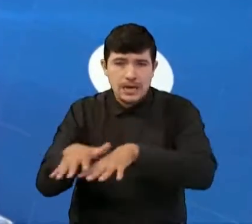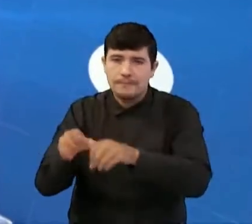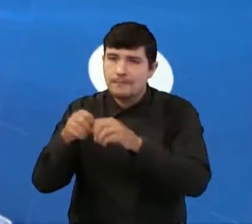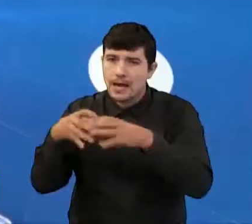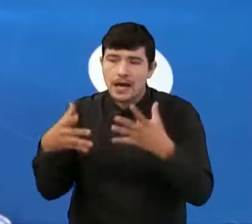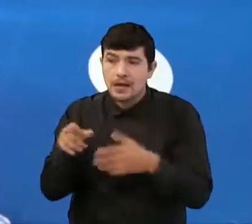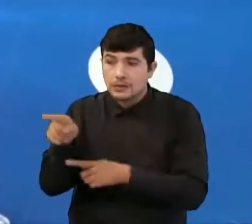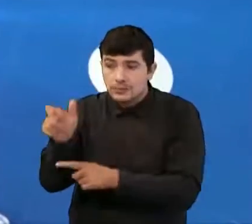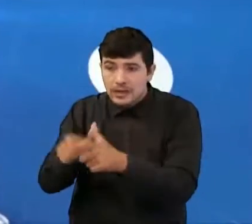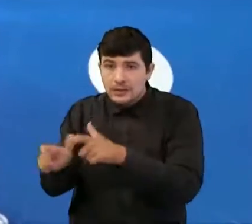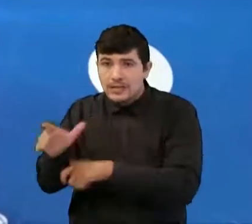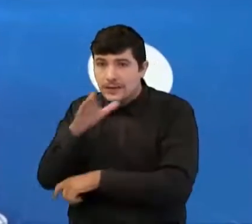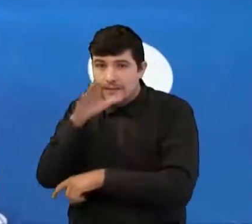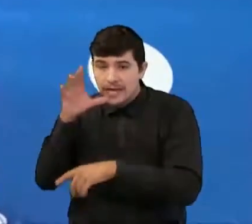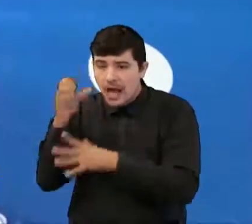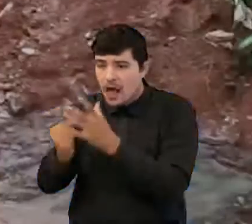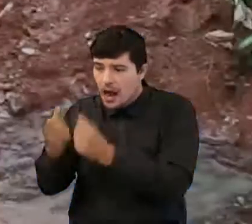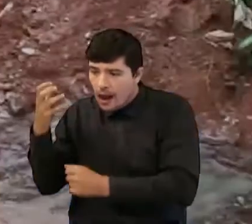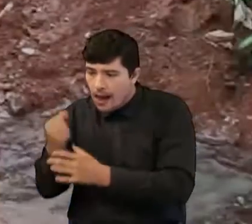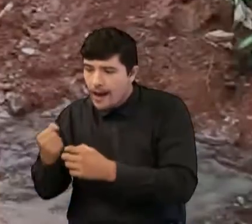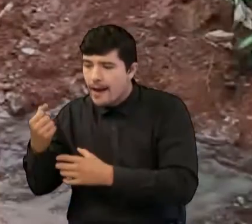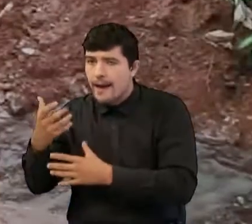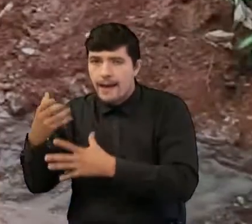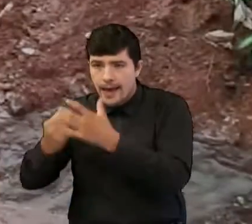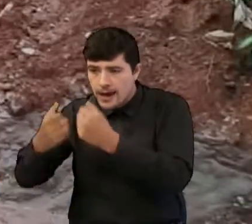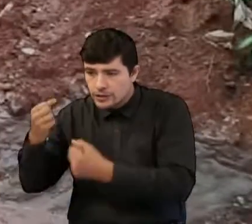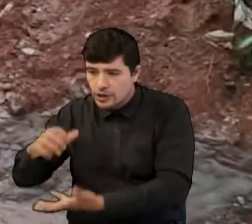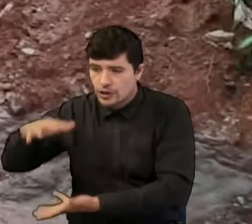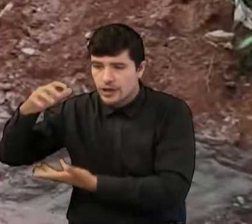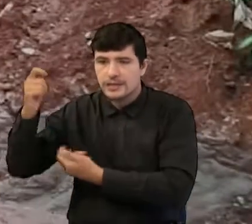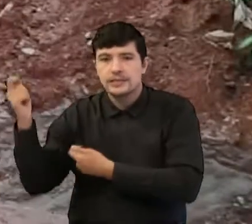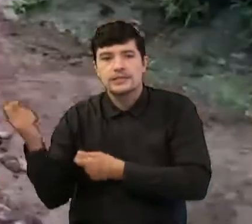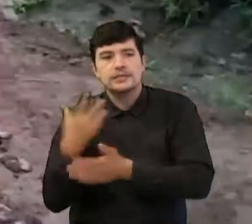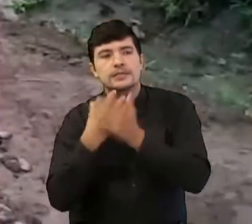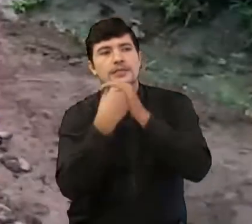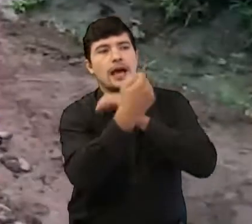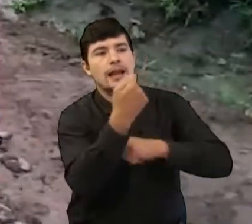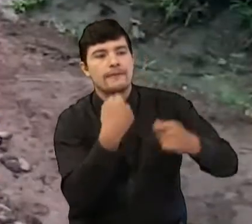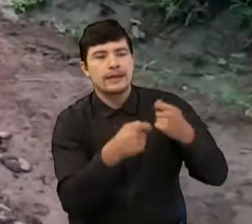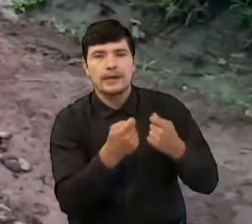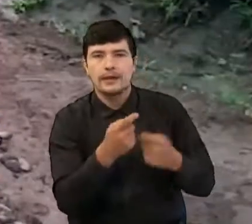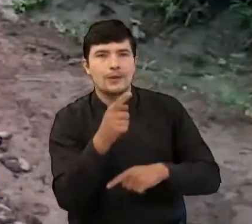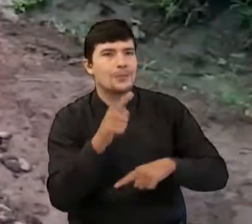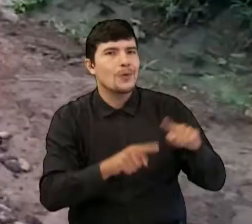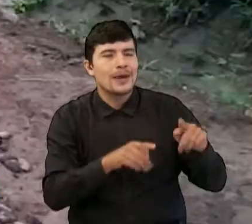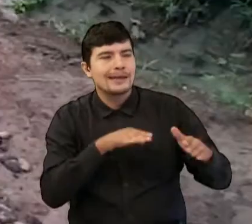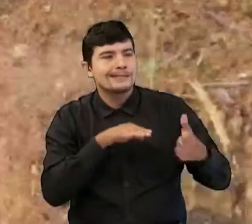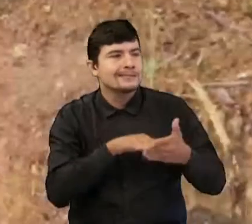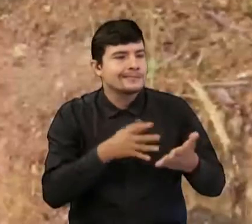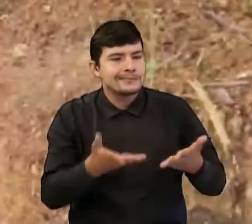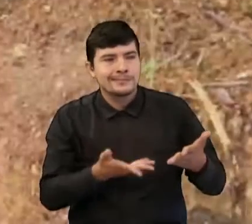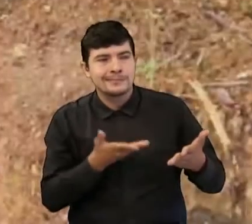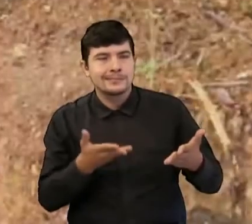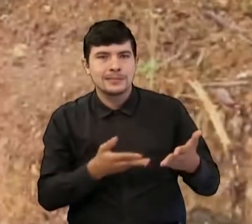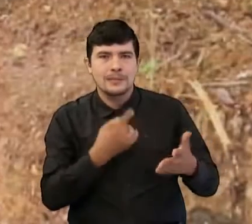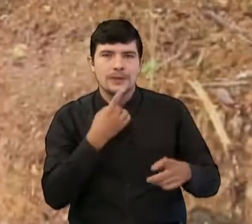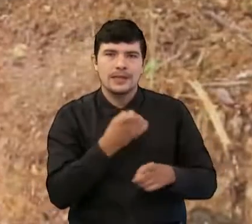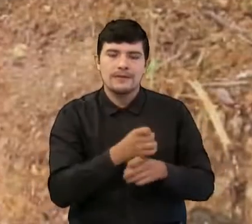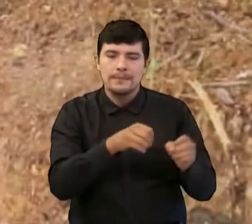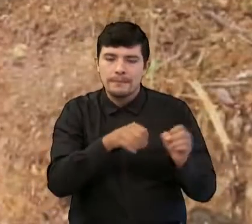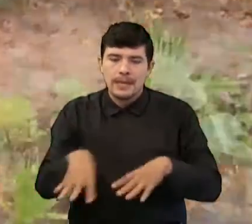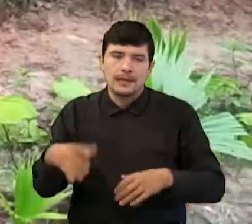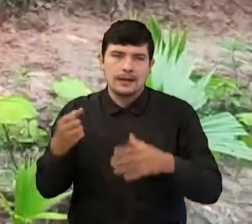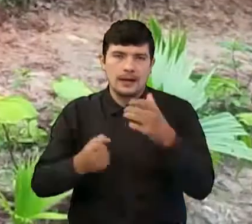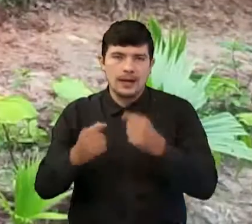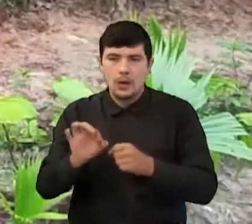leche, todos los cultivos productivos se están perdiendo. Habitantes de la vereda La Caoba hicieron público a través de las diferentes redes sociales y medios de comunicación de la